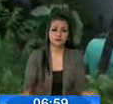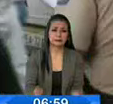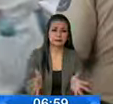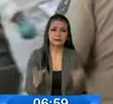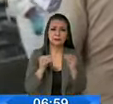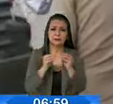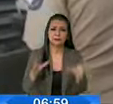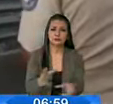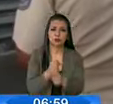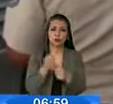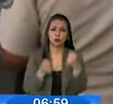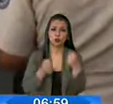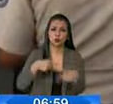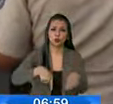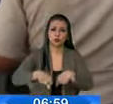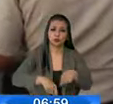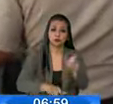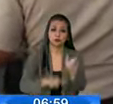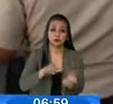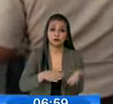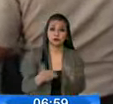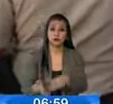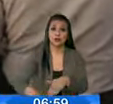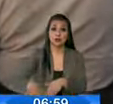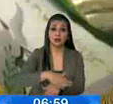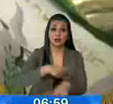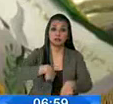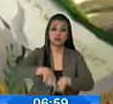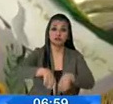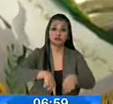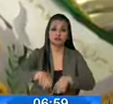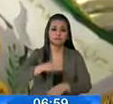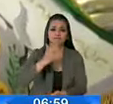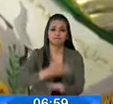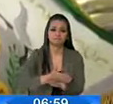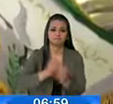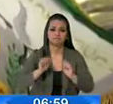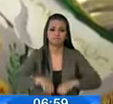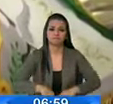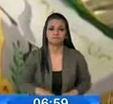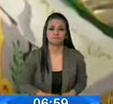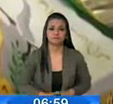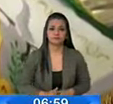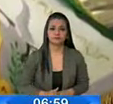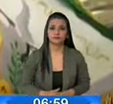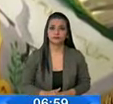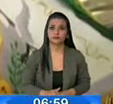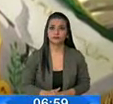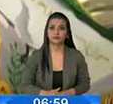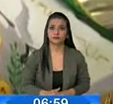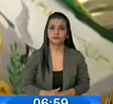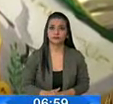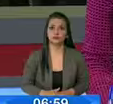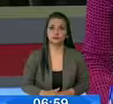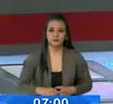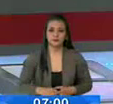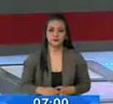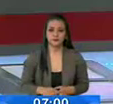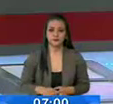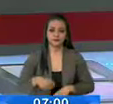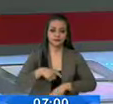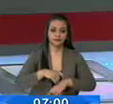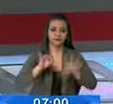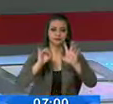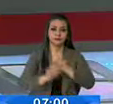de disminuir la mortalidad en las carreteras. Desde la provincia de Pastaza informó Carmita Argoti. En